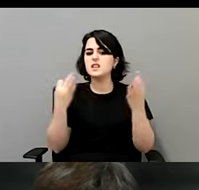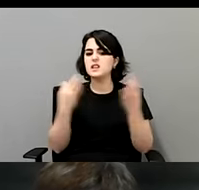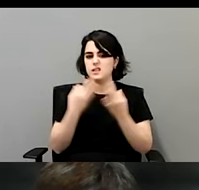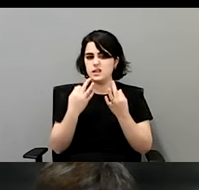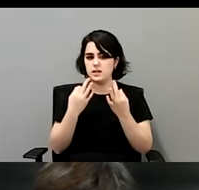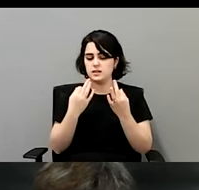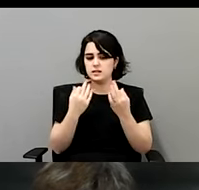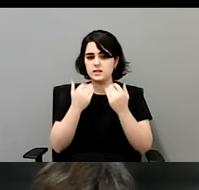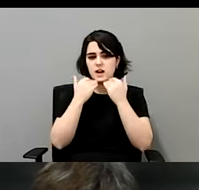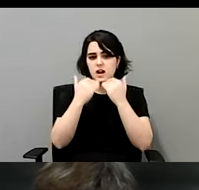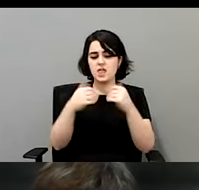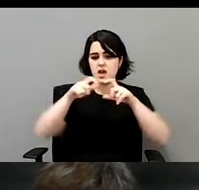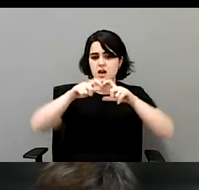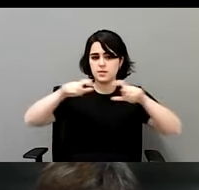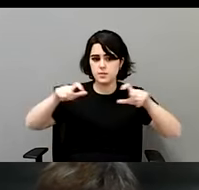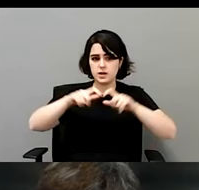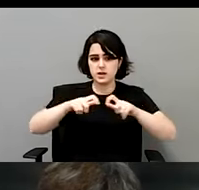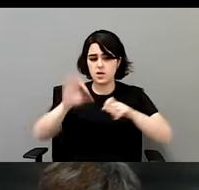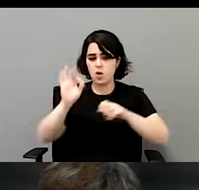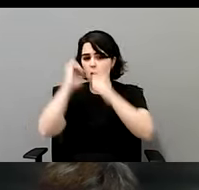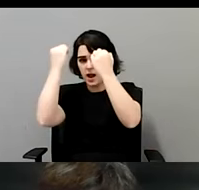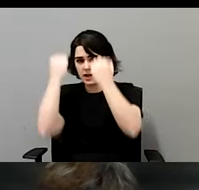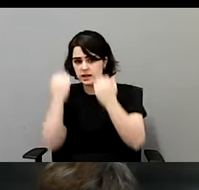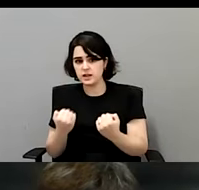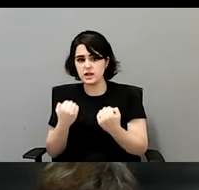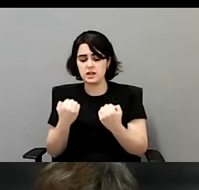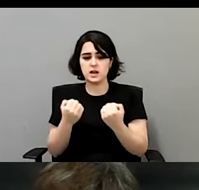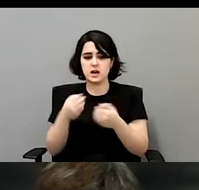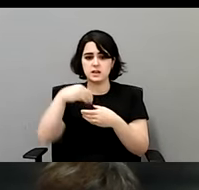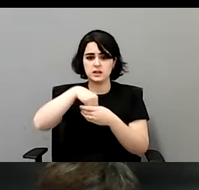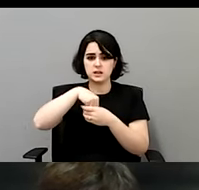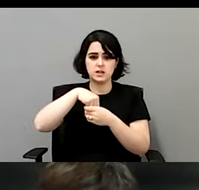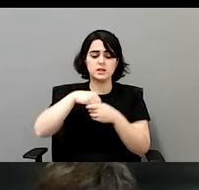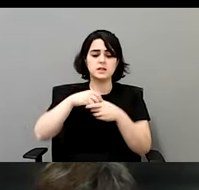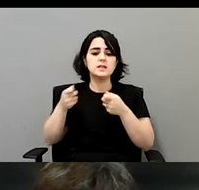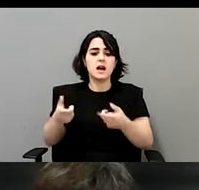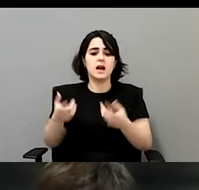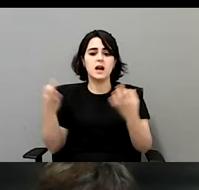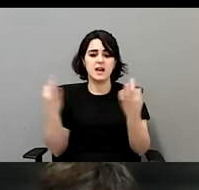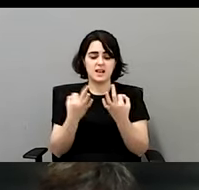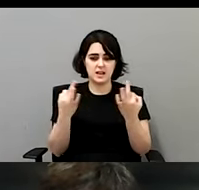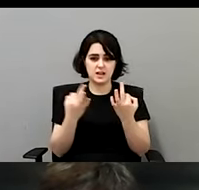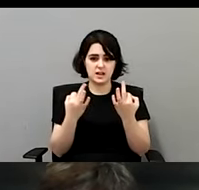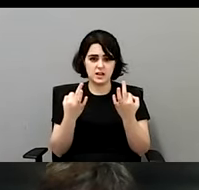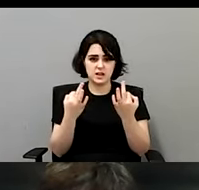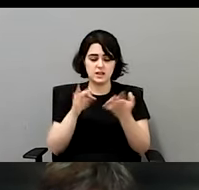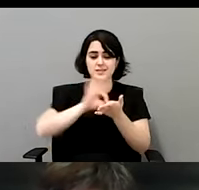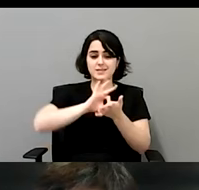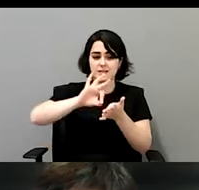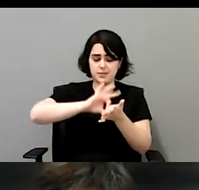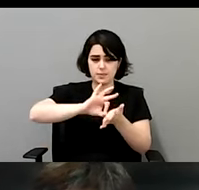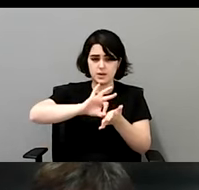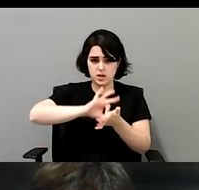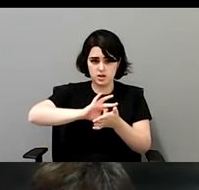entidad registrada como prestadora de este servicio que a su vez contrata